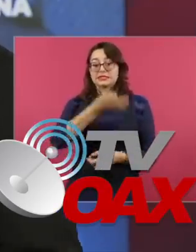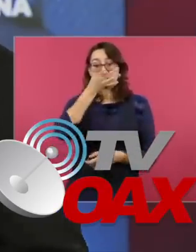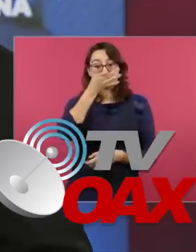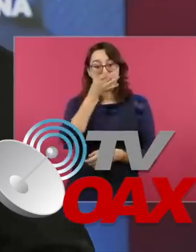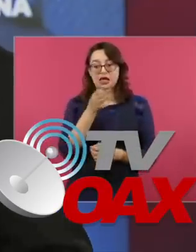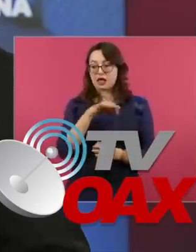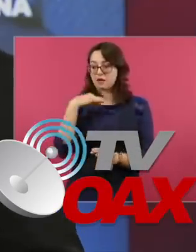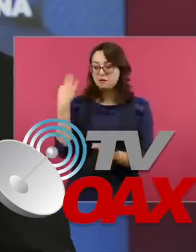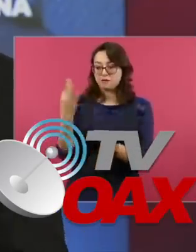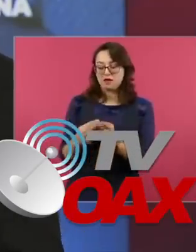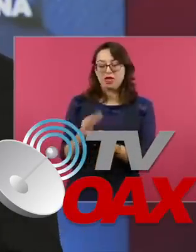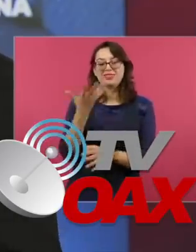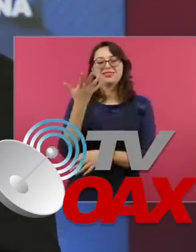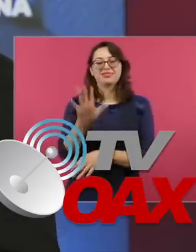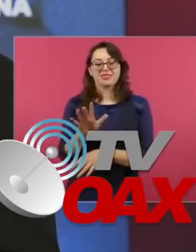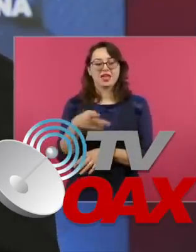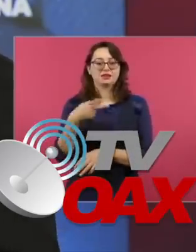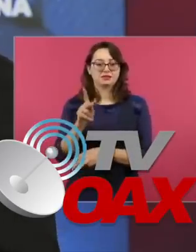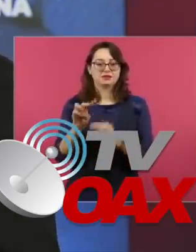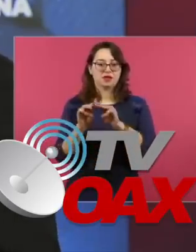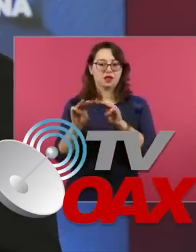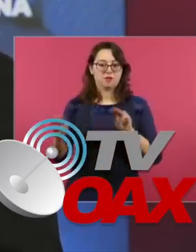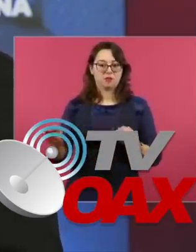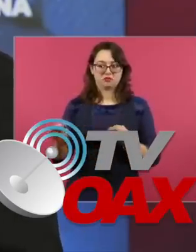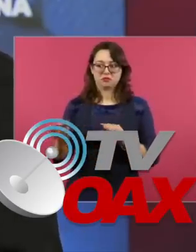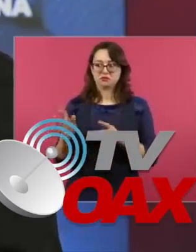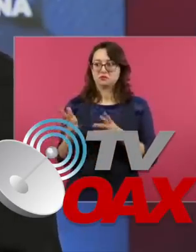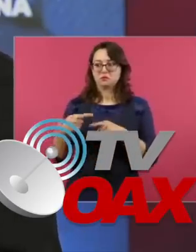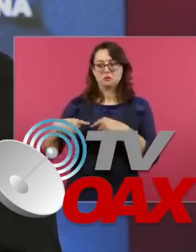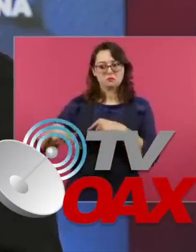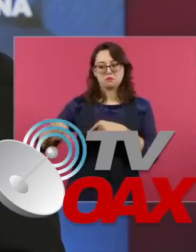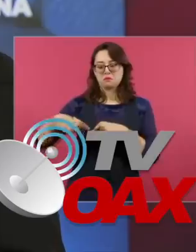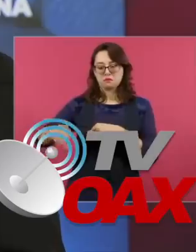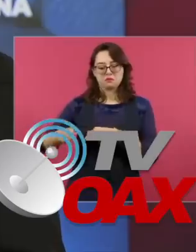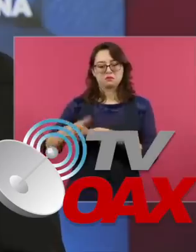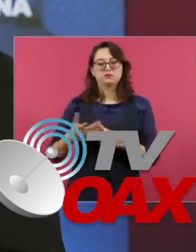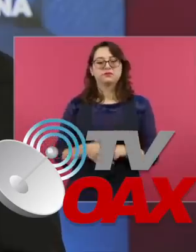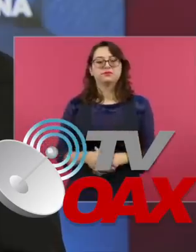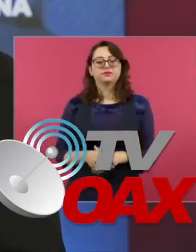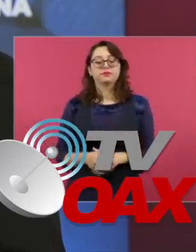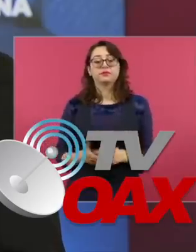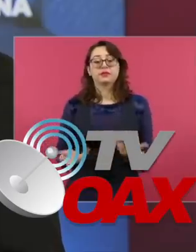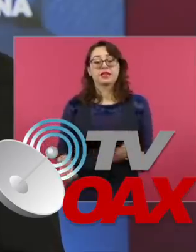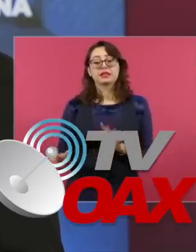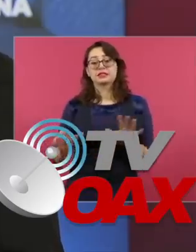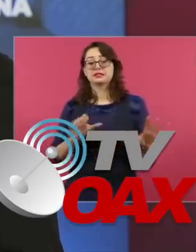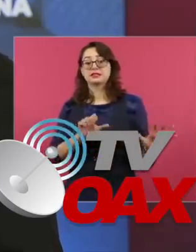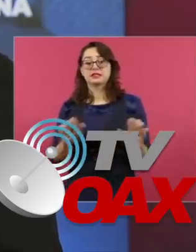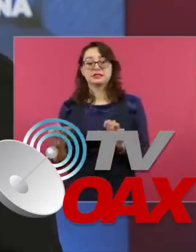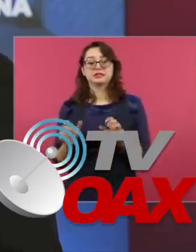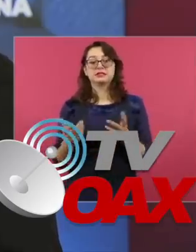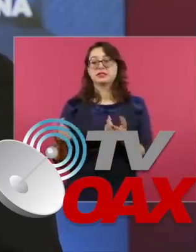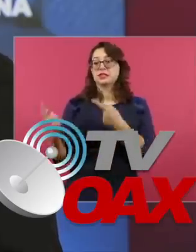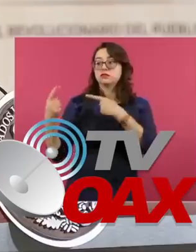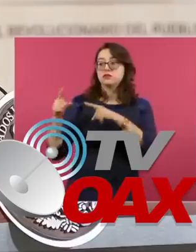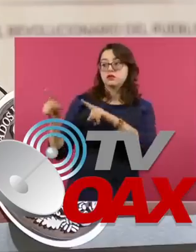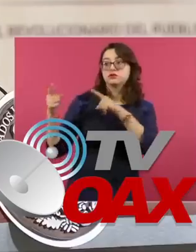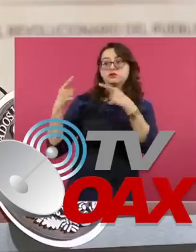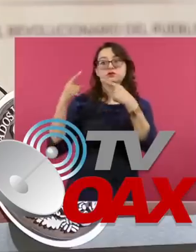kilómetros para concluirla en su totalidad. Ya está lista la mayoría de casi 600 obras